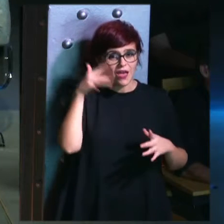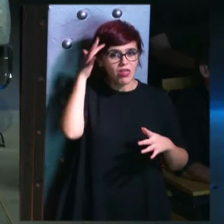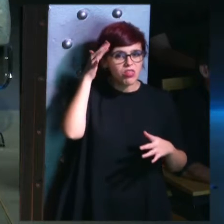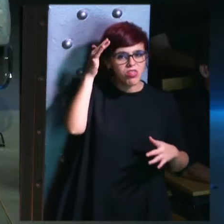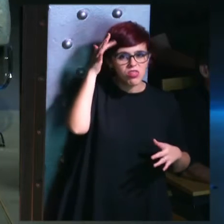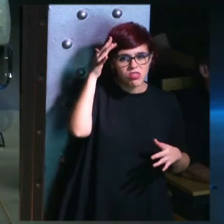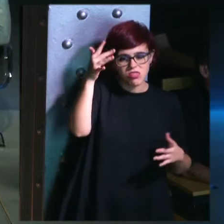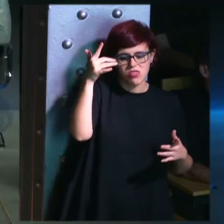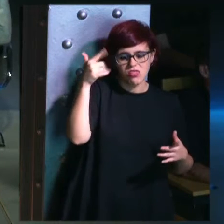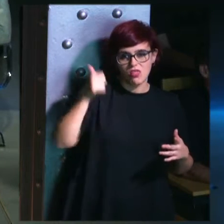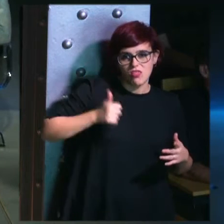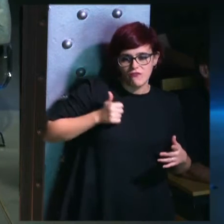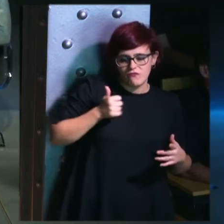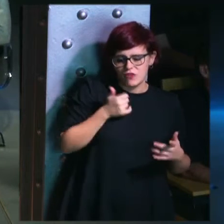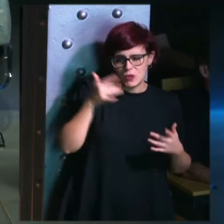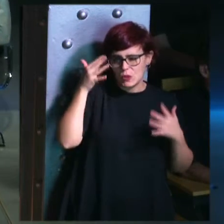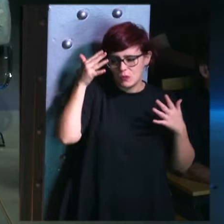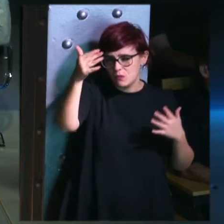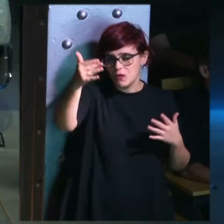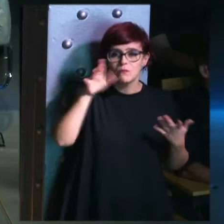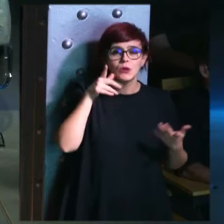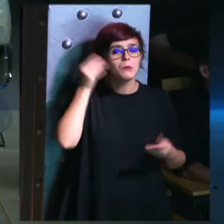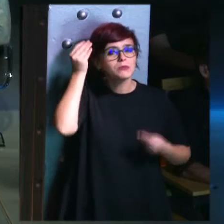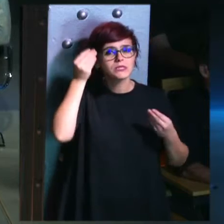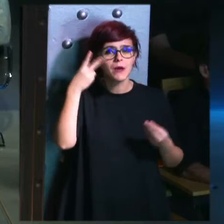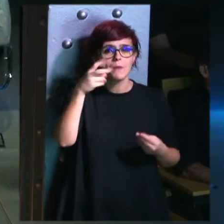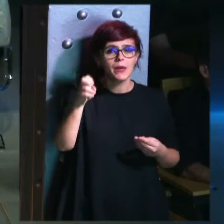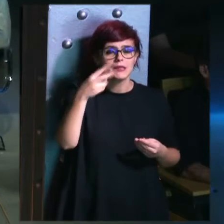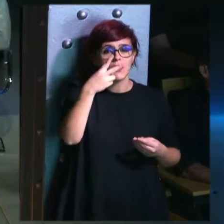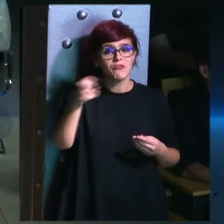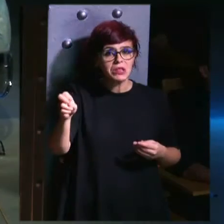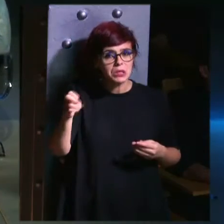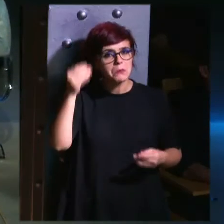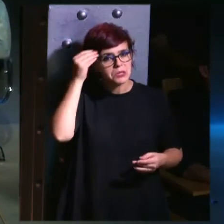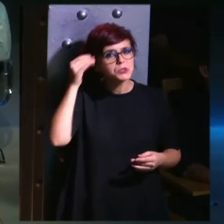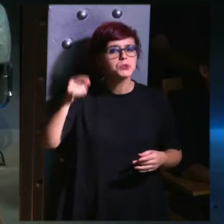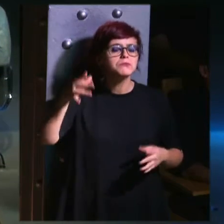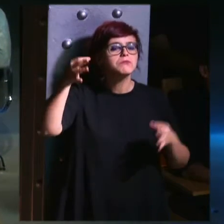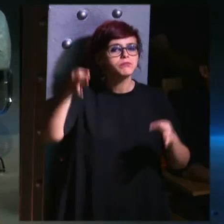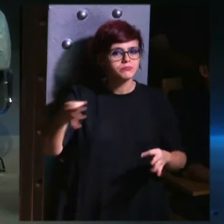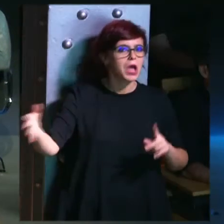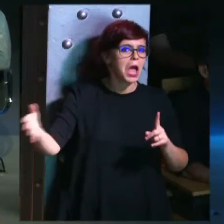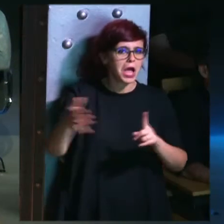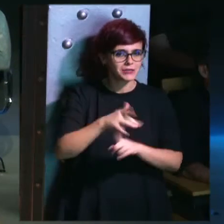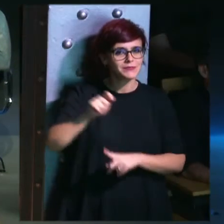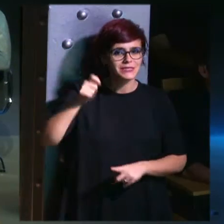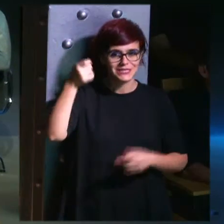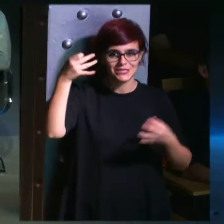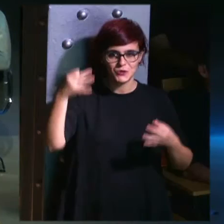cumplida. Este pronóstico era para el 2020. Yo creo que sí que voy a acertar con ello. A ver.